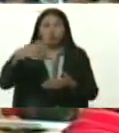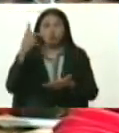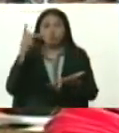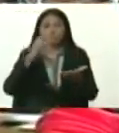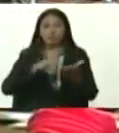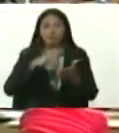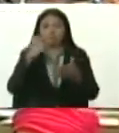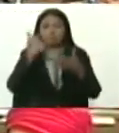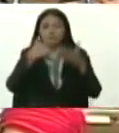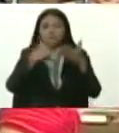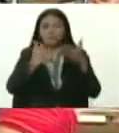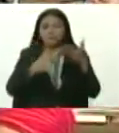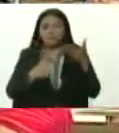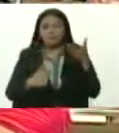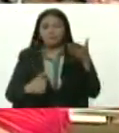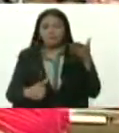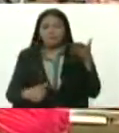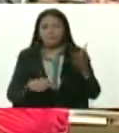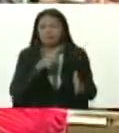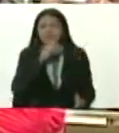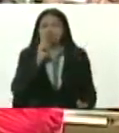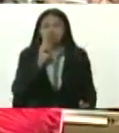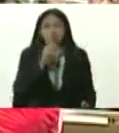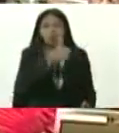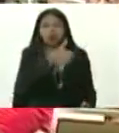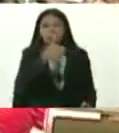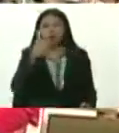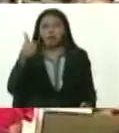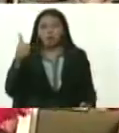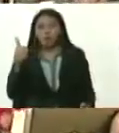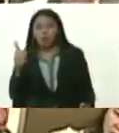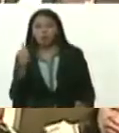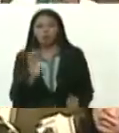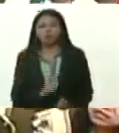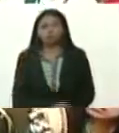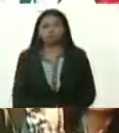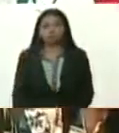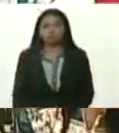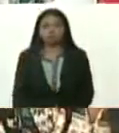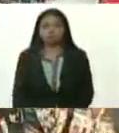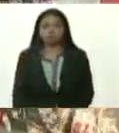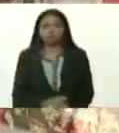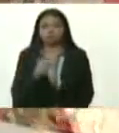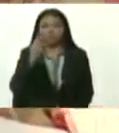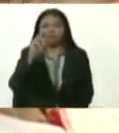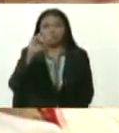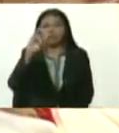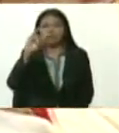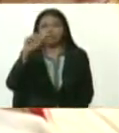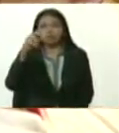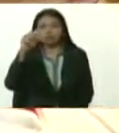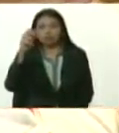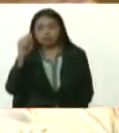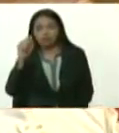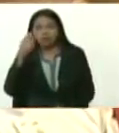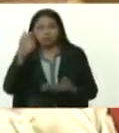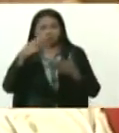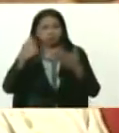Eñepa, Rayón, Inga, Jibi, Cariña,